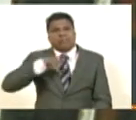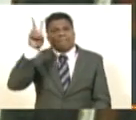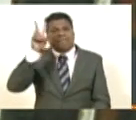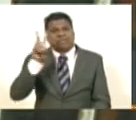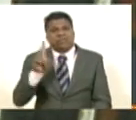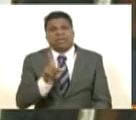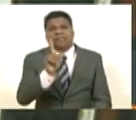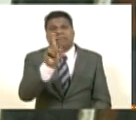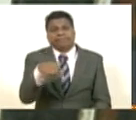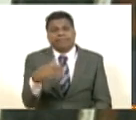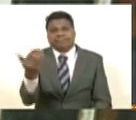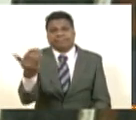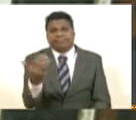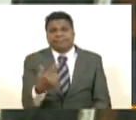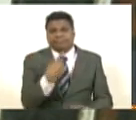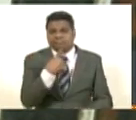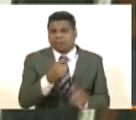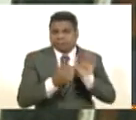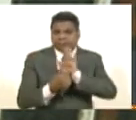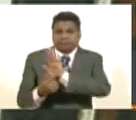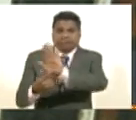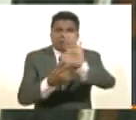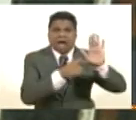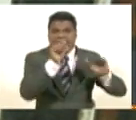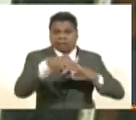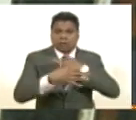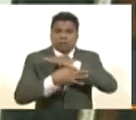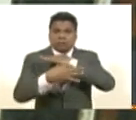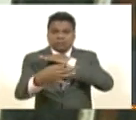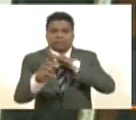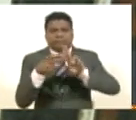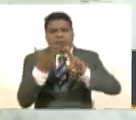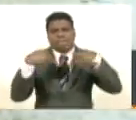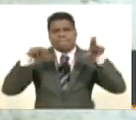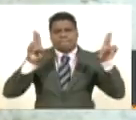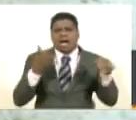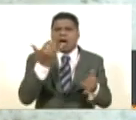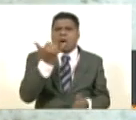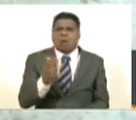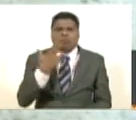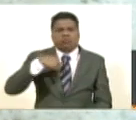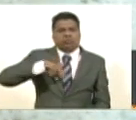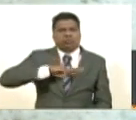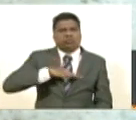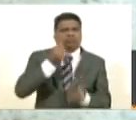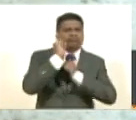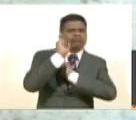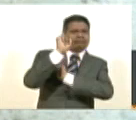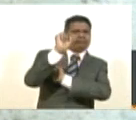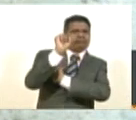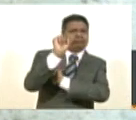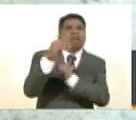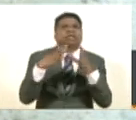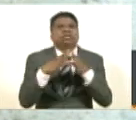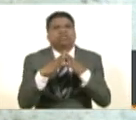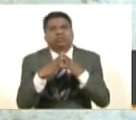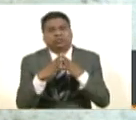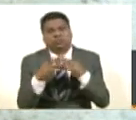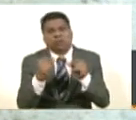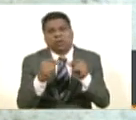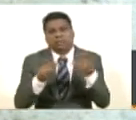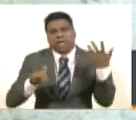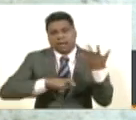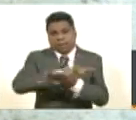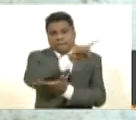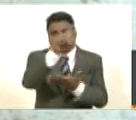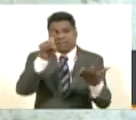supuesto traerlo hasta estos municipios pacíficos, hoy nosotros repudiamos estos actos que